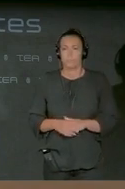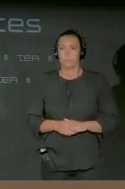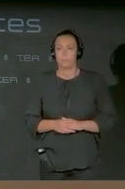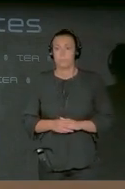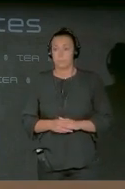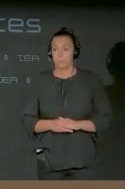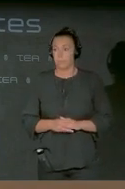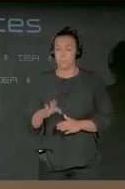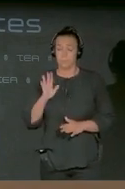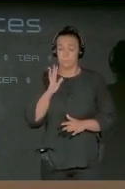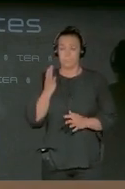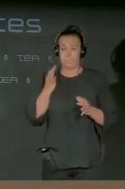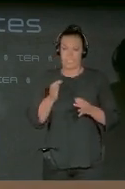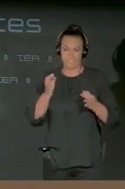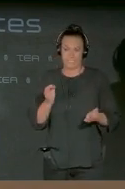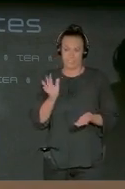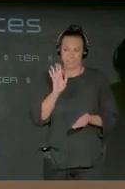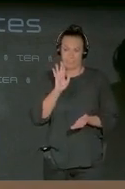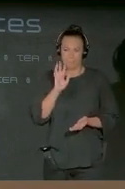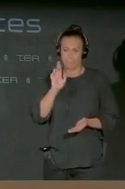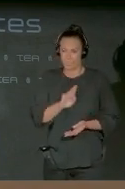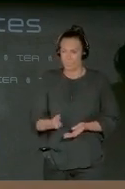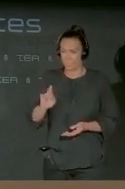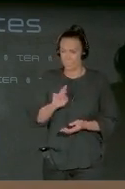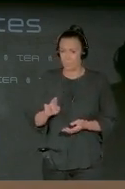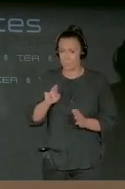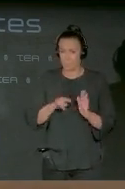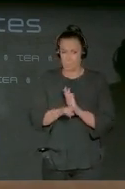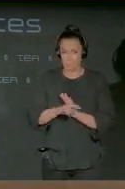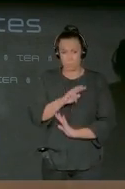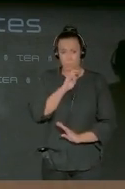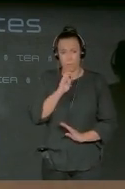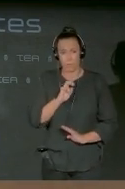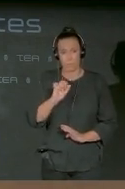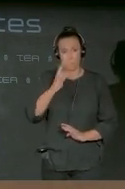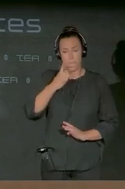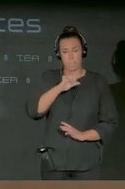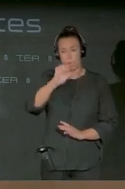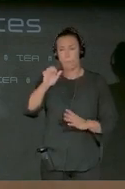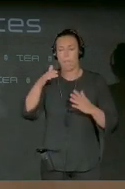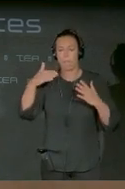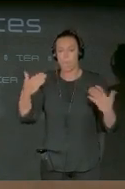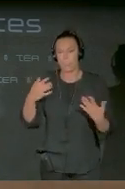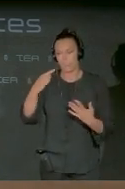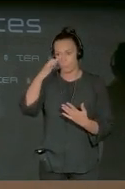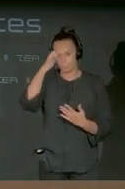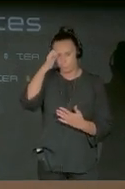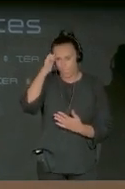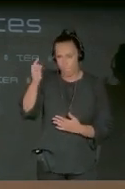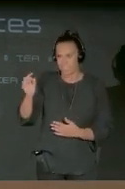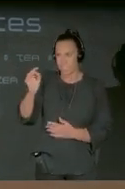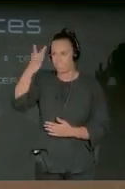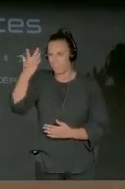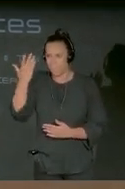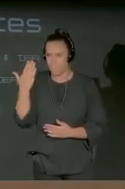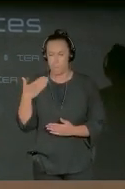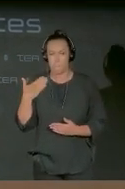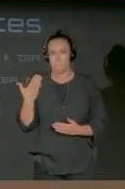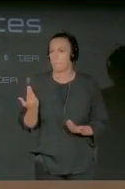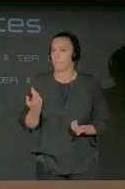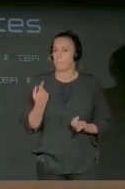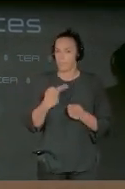Como siempre reitero, el recurso más valioso de Europa es nuestra creatividad, nuestra cultura, es nuestra materia prima, no tenemos otra y tenemos